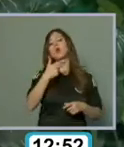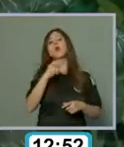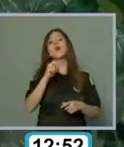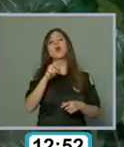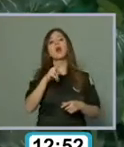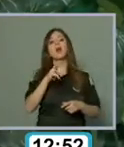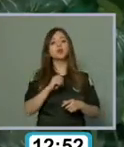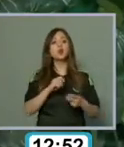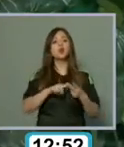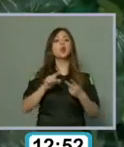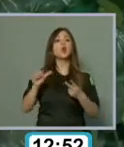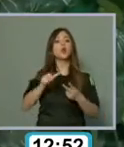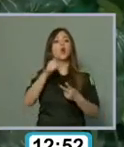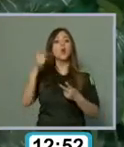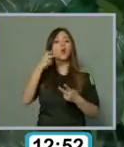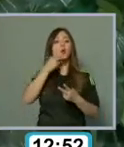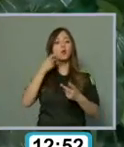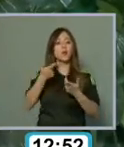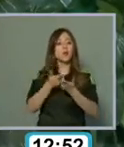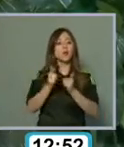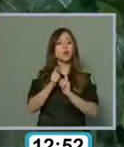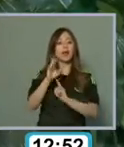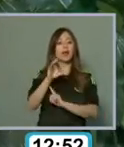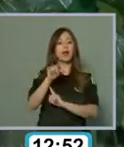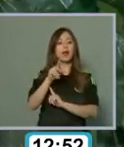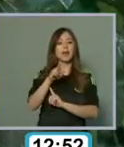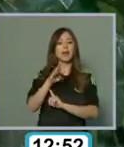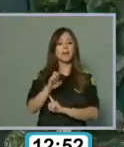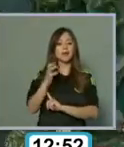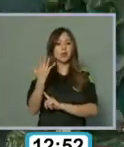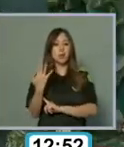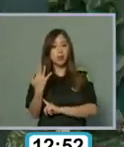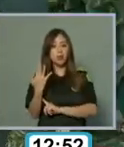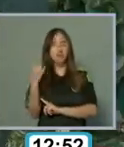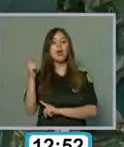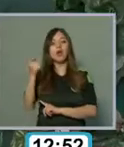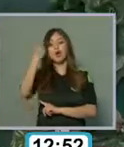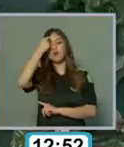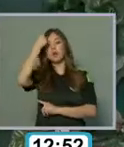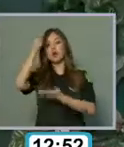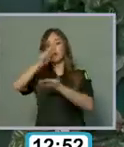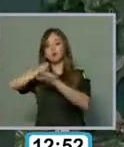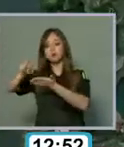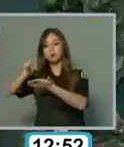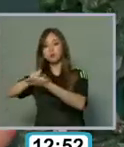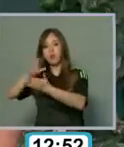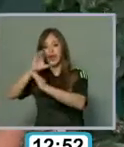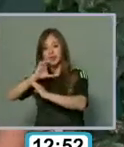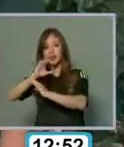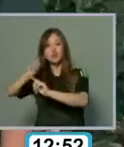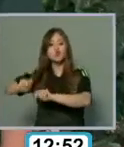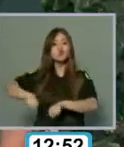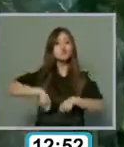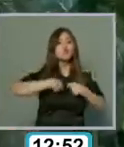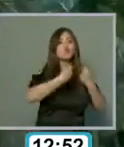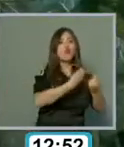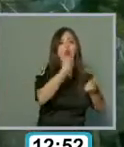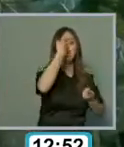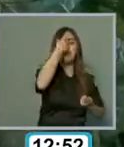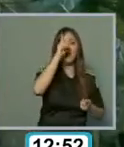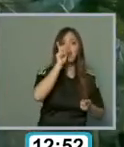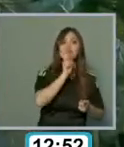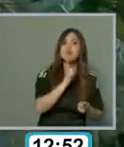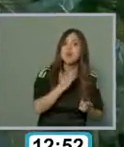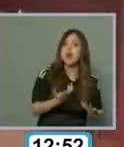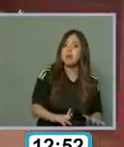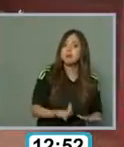Edén Muñoz de Calibre 50, pues compongan para la mujer para las mujeres. Está interesante porque, dices tú, pues nomás los